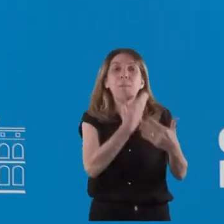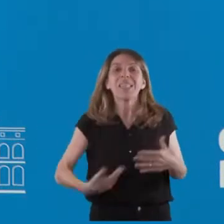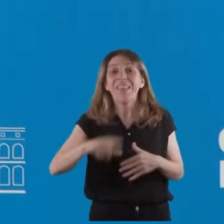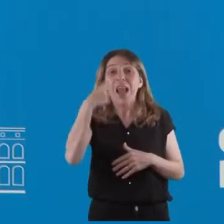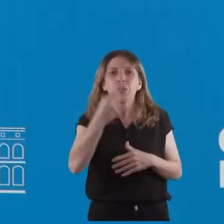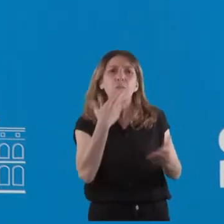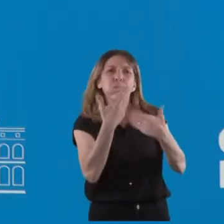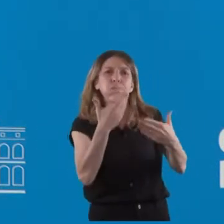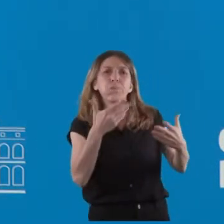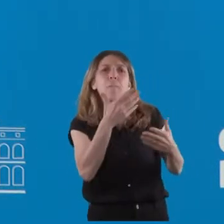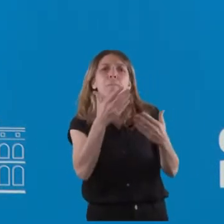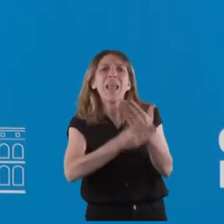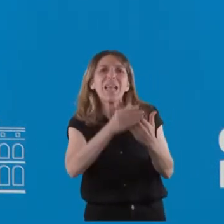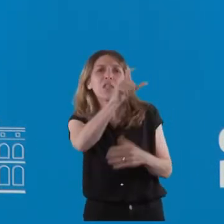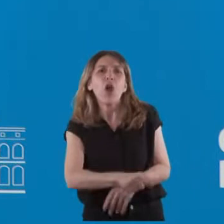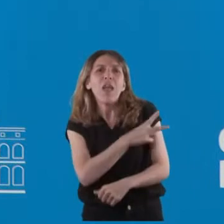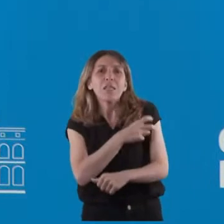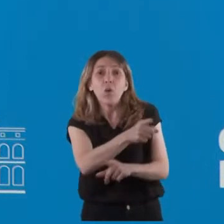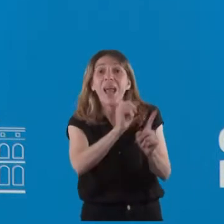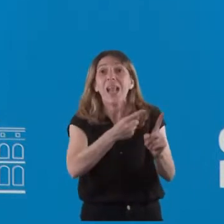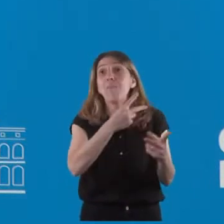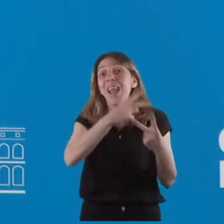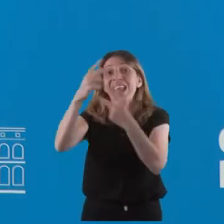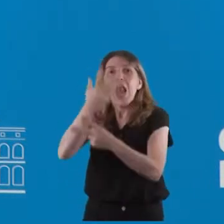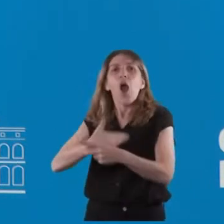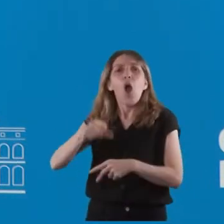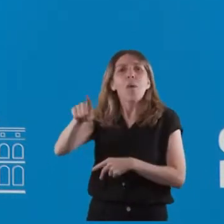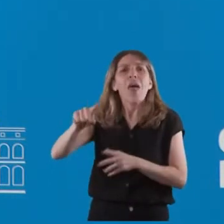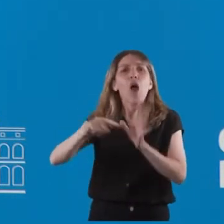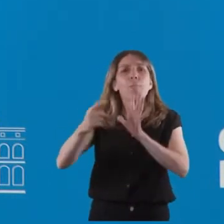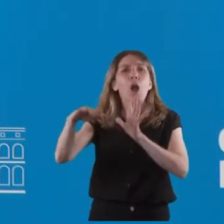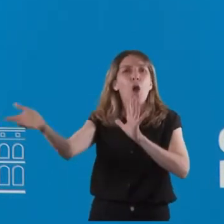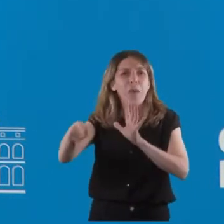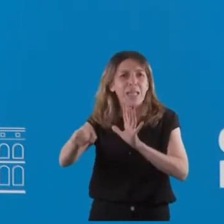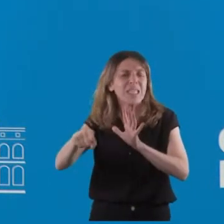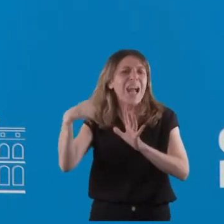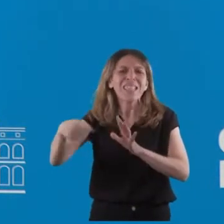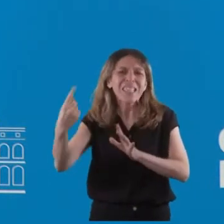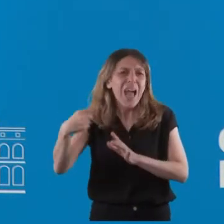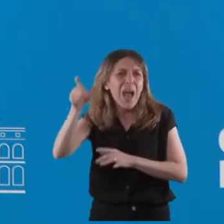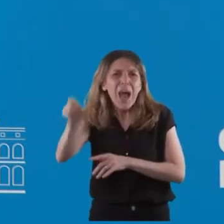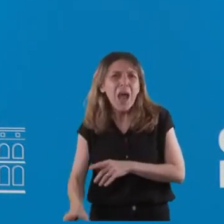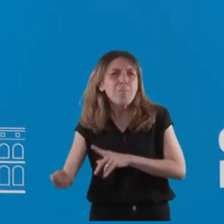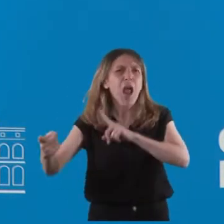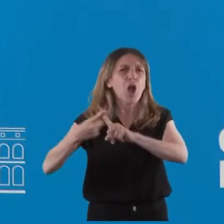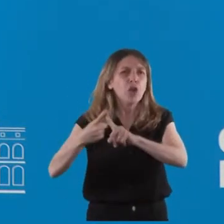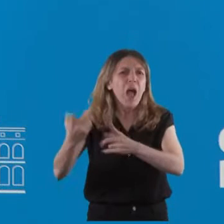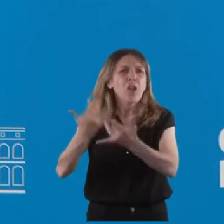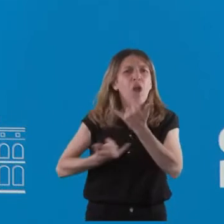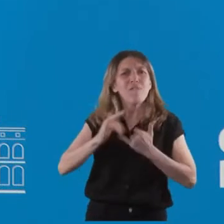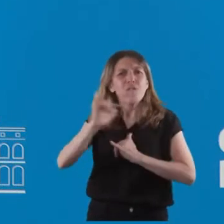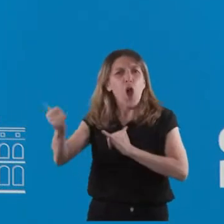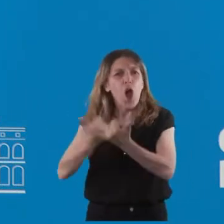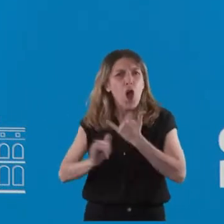con el ministro de seguridad y también en la gira estaba el gobernador de la provincia de buenos aires- que se mantuvo permanentemente en contacto informado y en